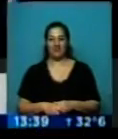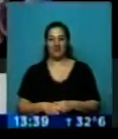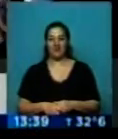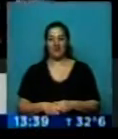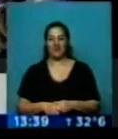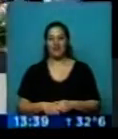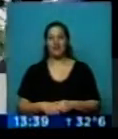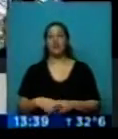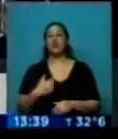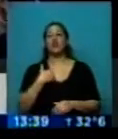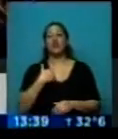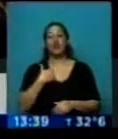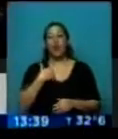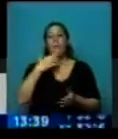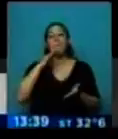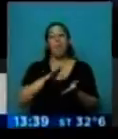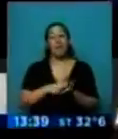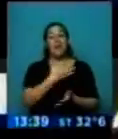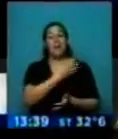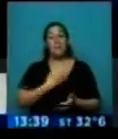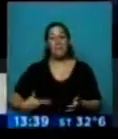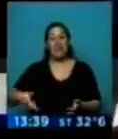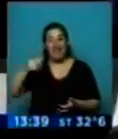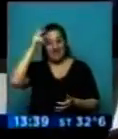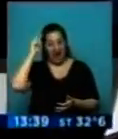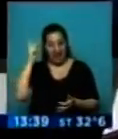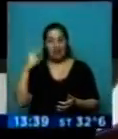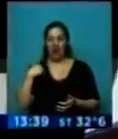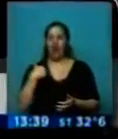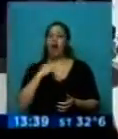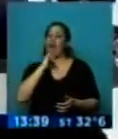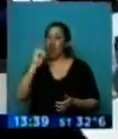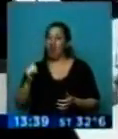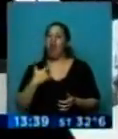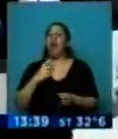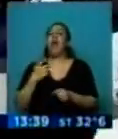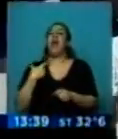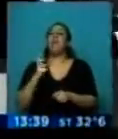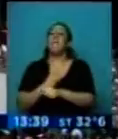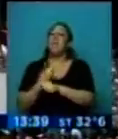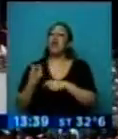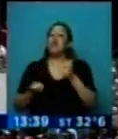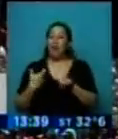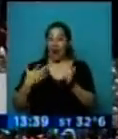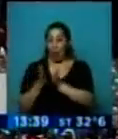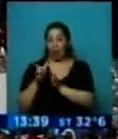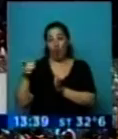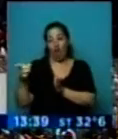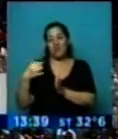Yo le prometí a la presidenta Bachelet bailar el próximo disco con ella, así que la tendría que ir a buscar.